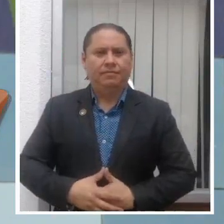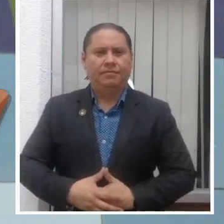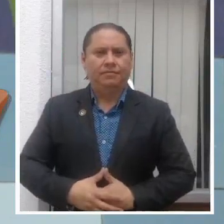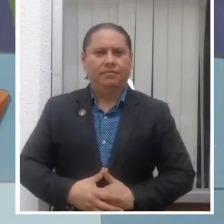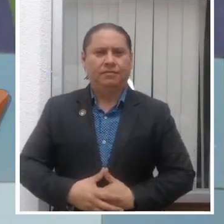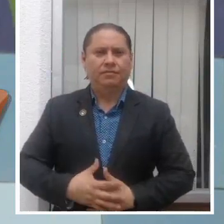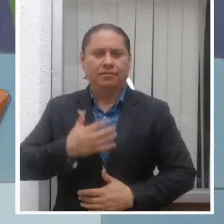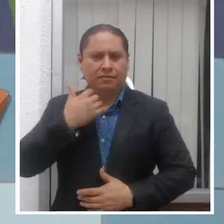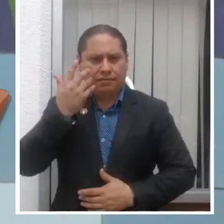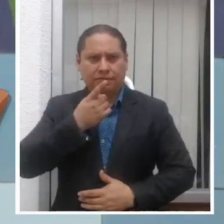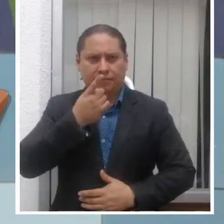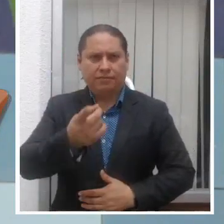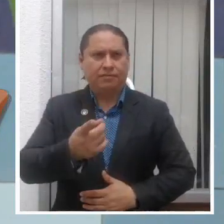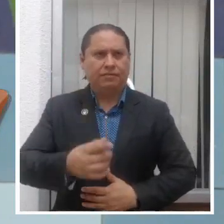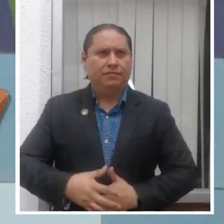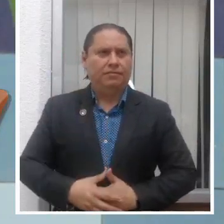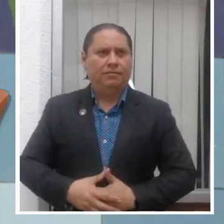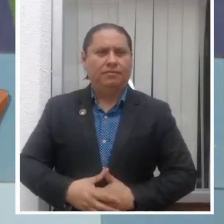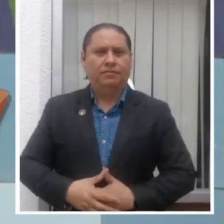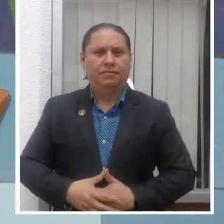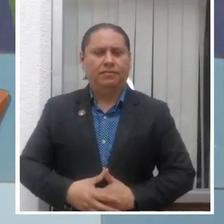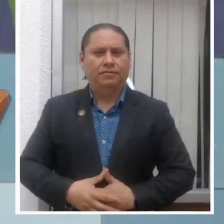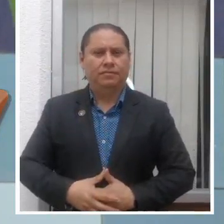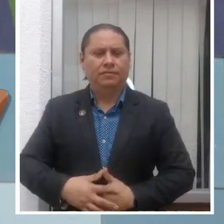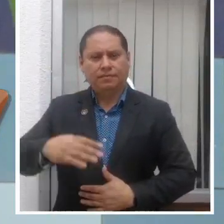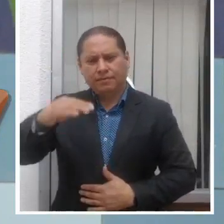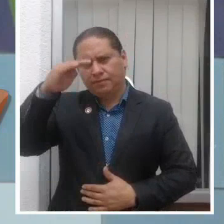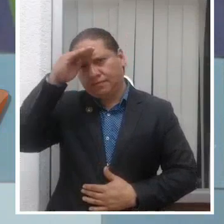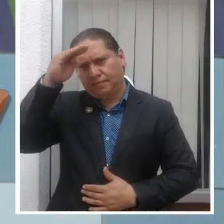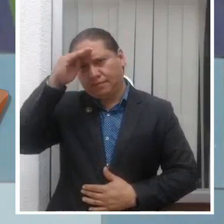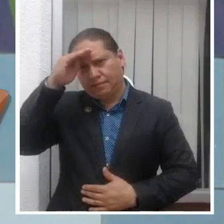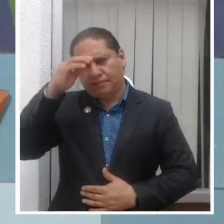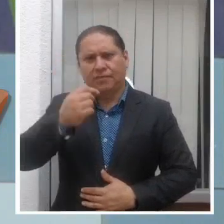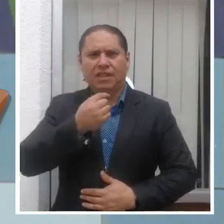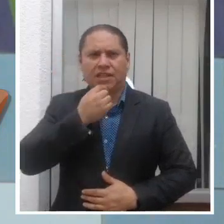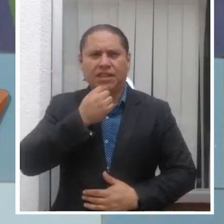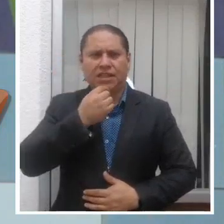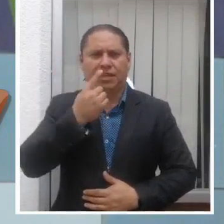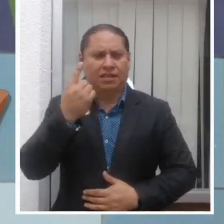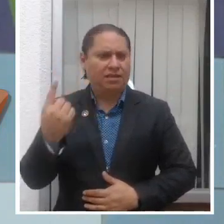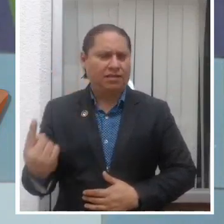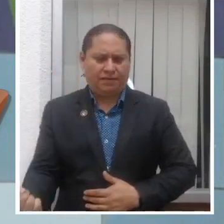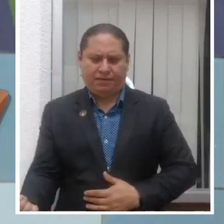quiero decir, ¿quién iba a pensar que aquella niña originaria